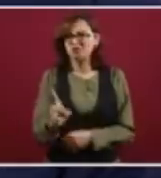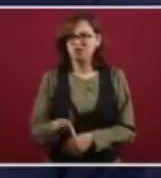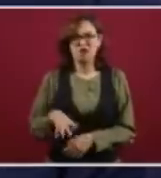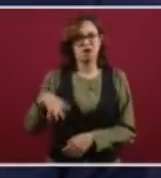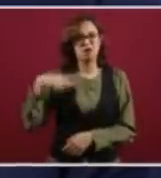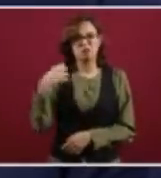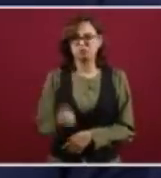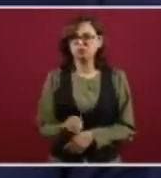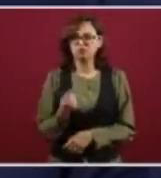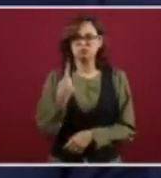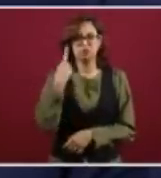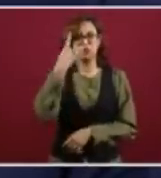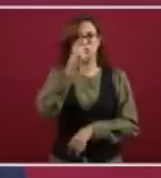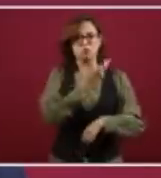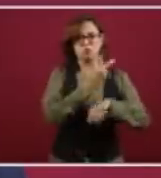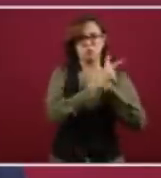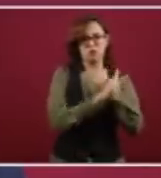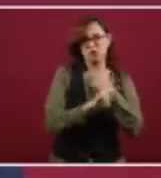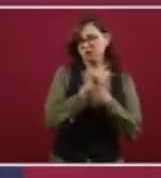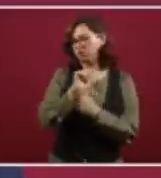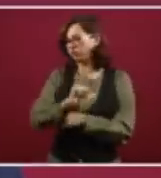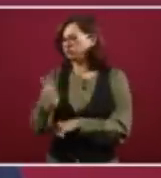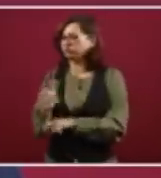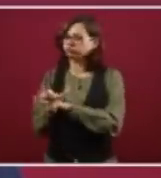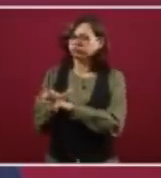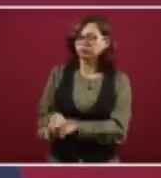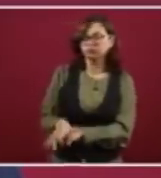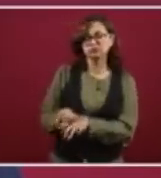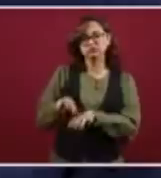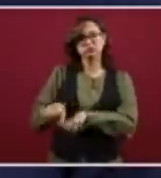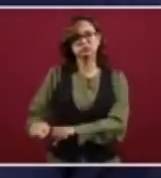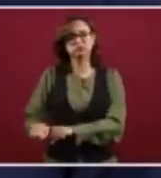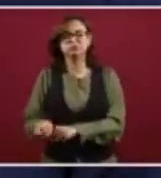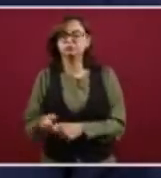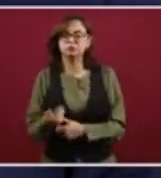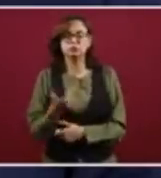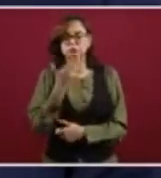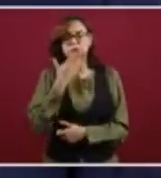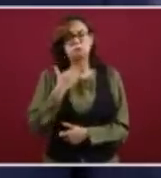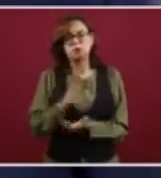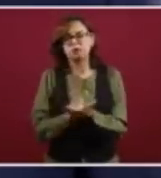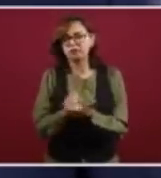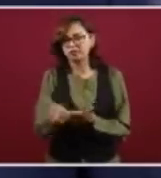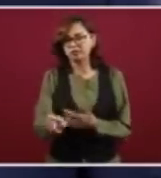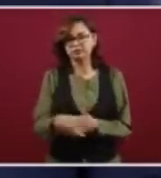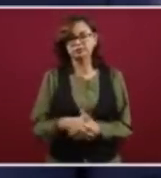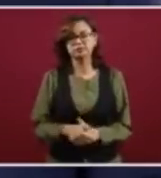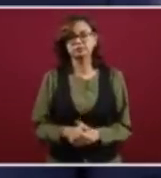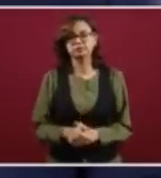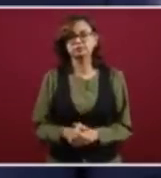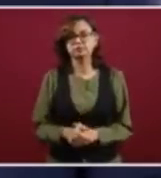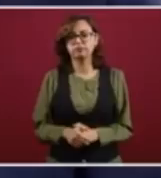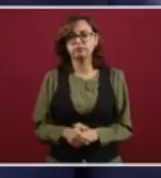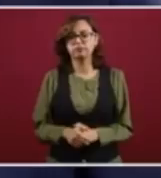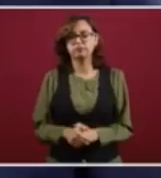de una nación sobre otra, de un pueblo sobre otro. Entonces, te